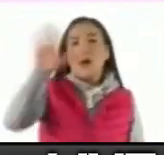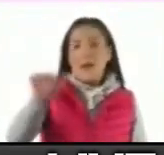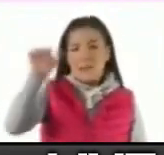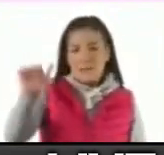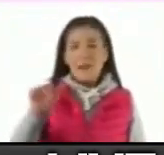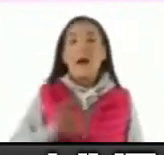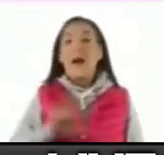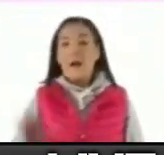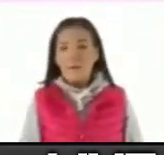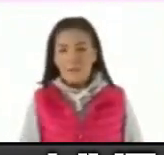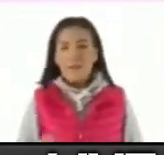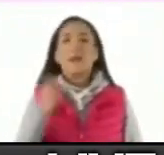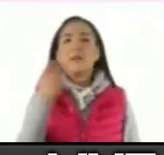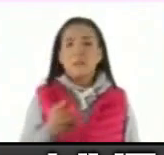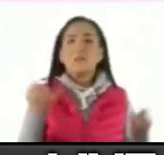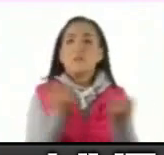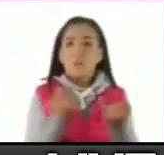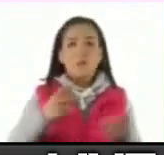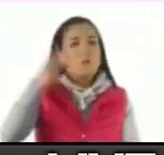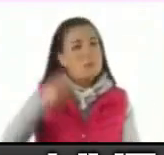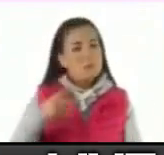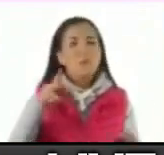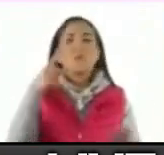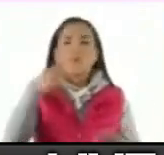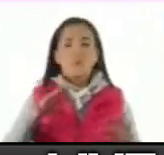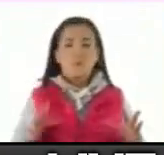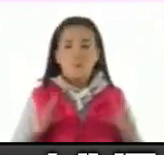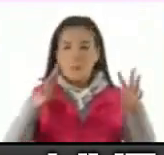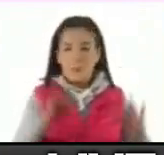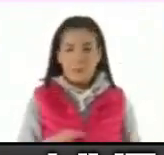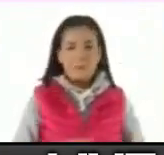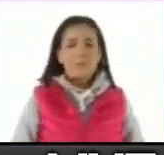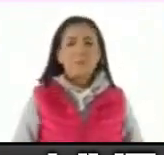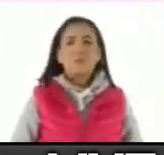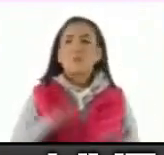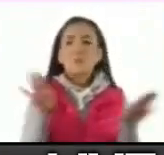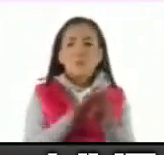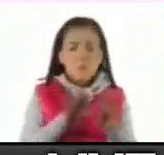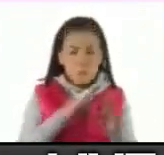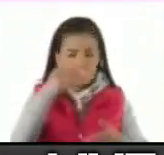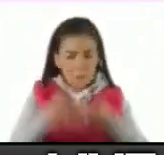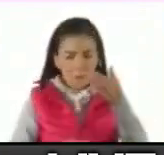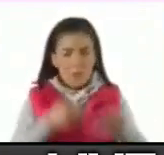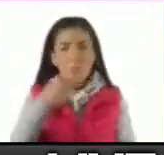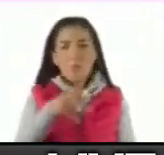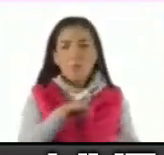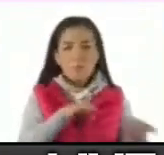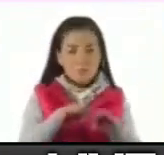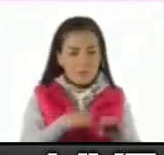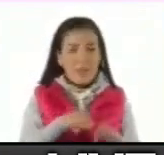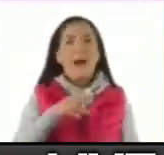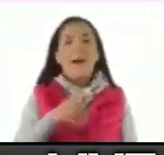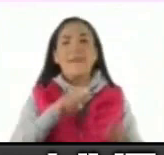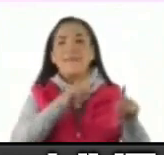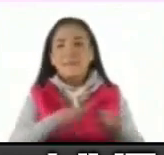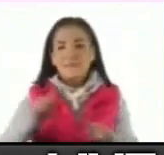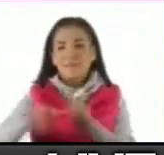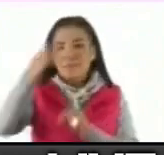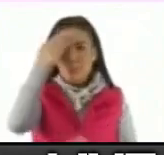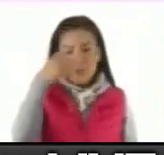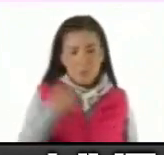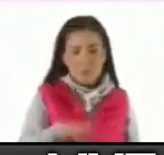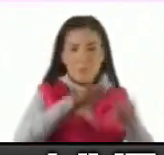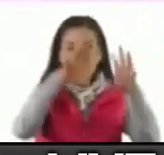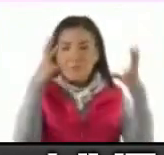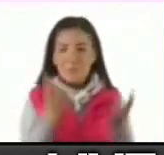El arte de la transmutación, como también fue conocida, trabajaba con los elementos existentes y conocidos en el planeta.